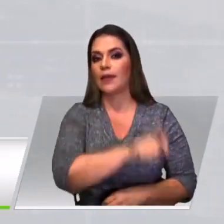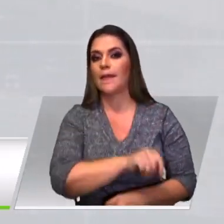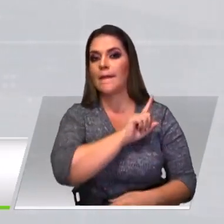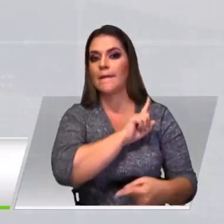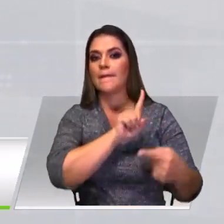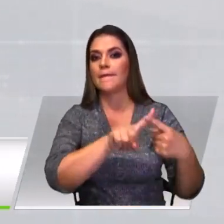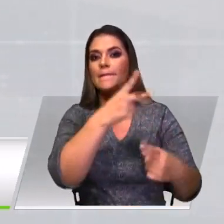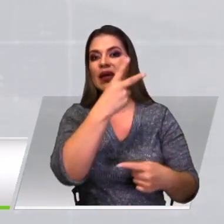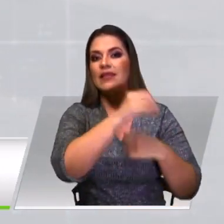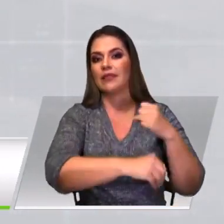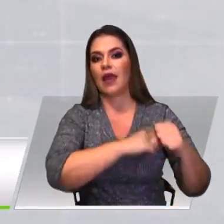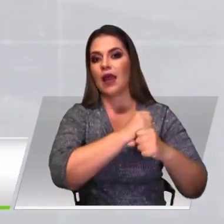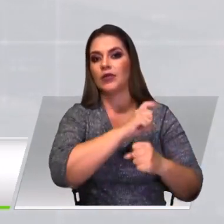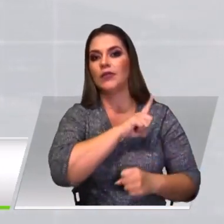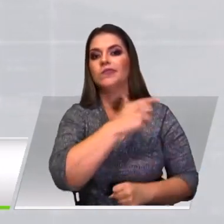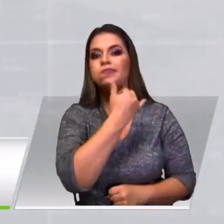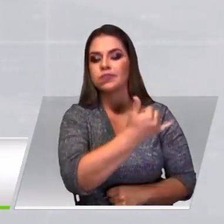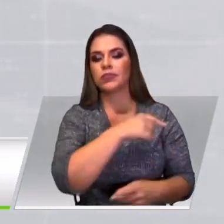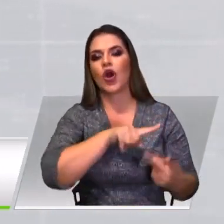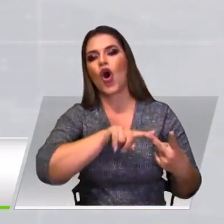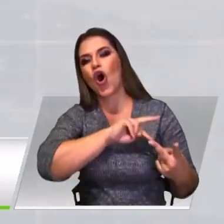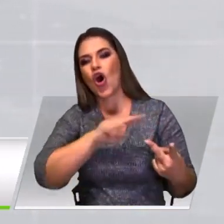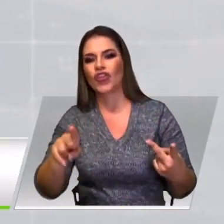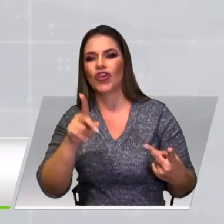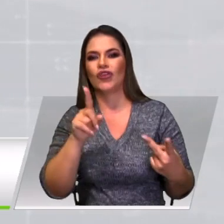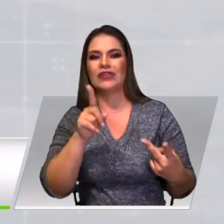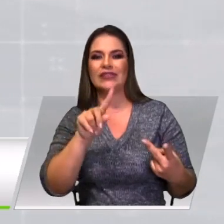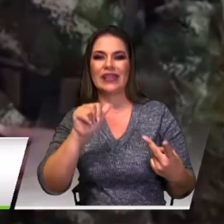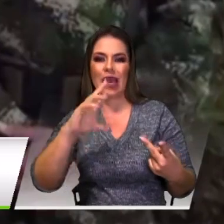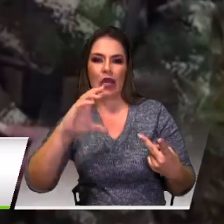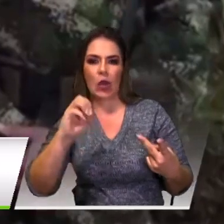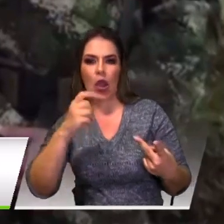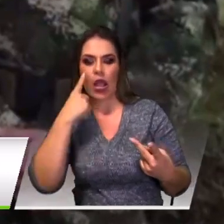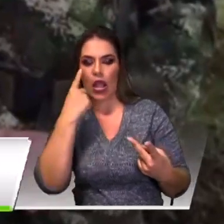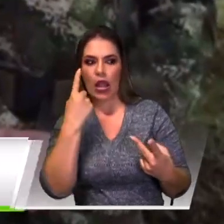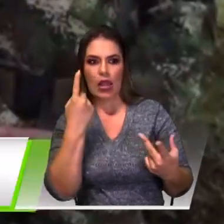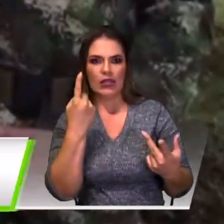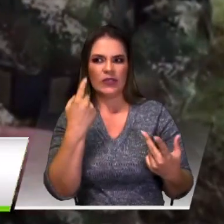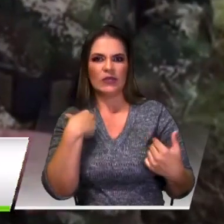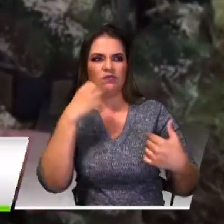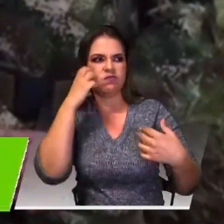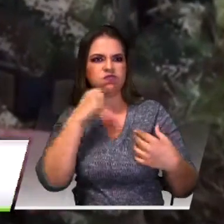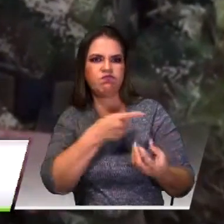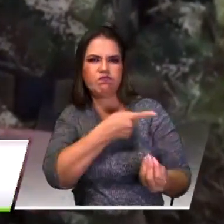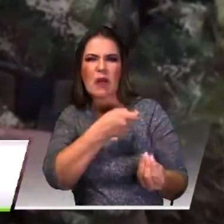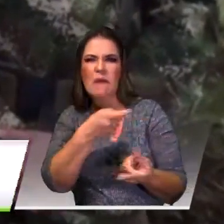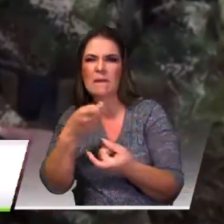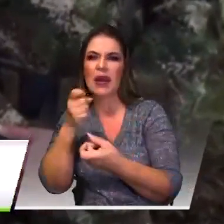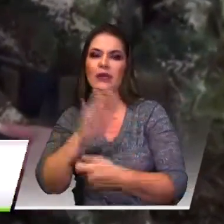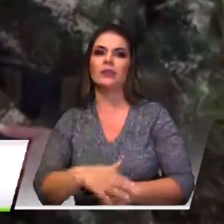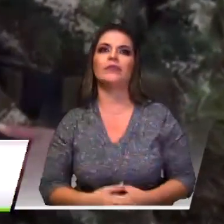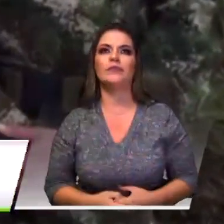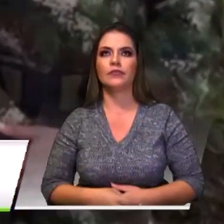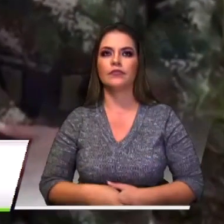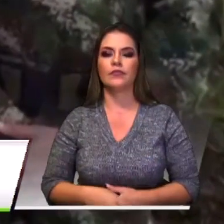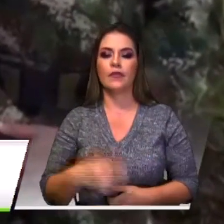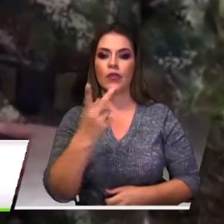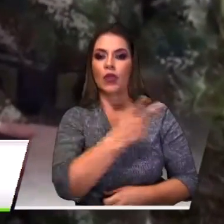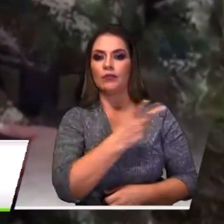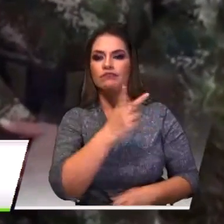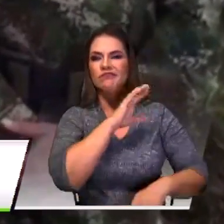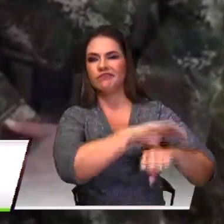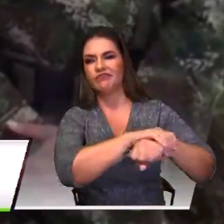cayó alias El Zarco, supuesto jefe de sicarios de la misma organización. Hoy estos individuos están a cuenta de la